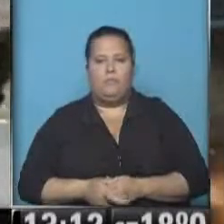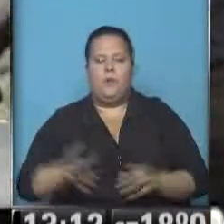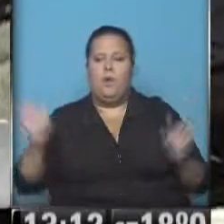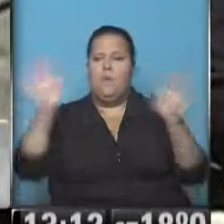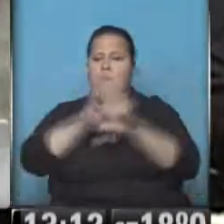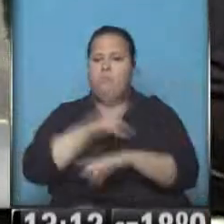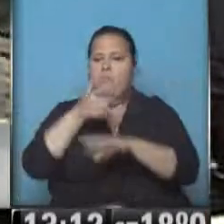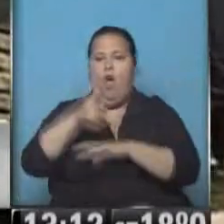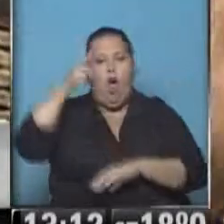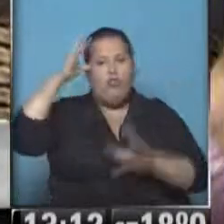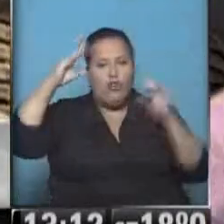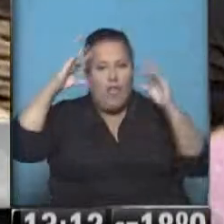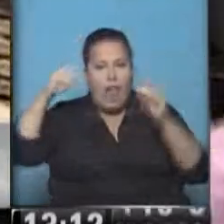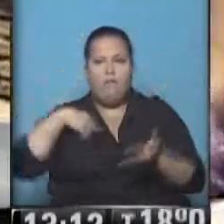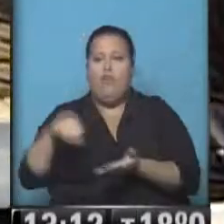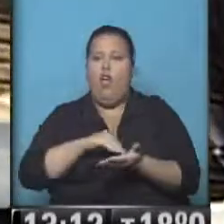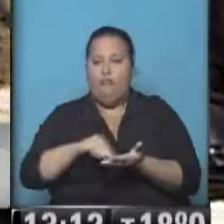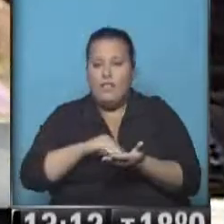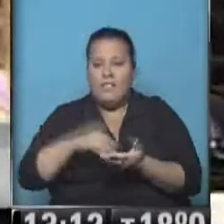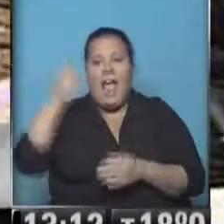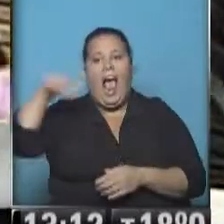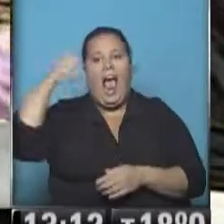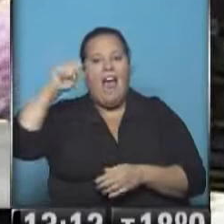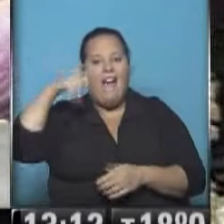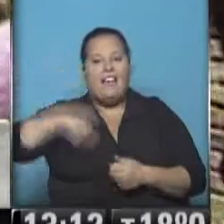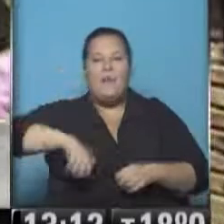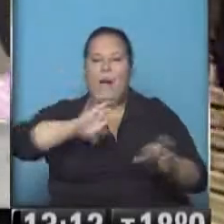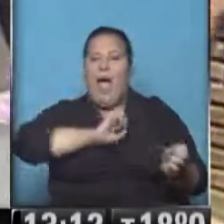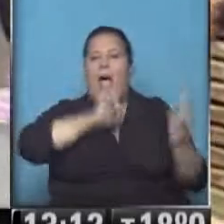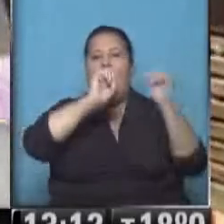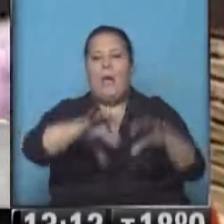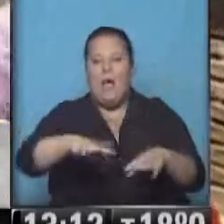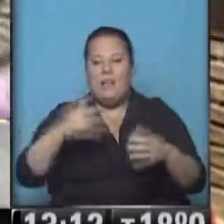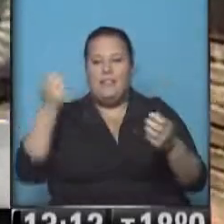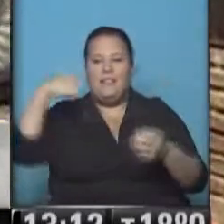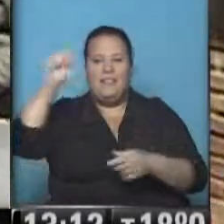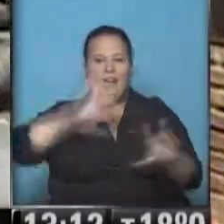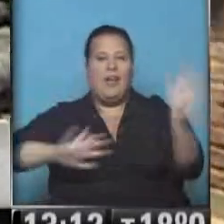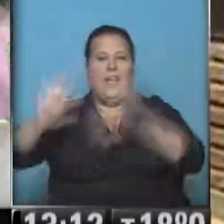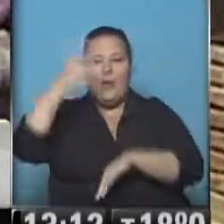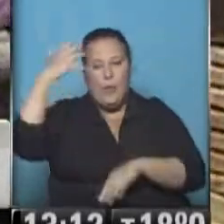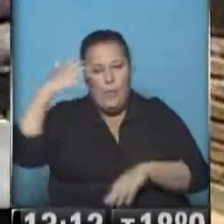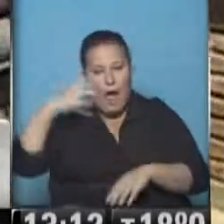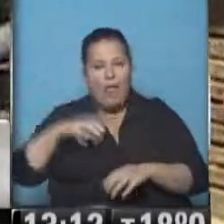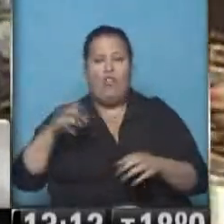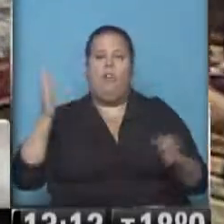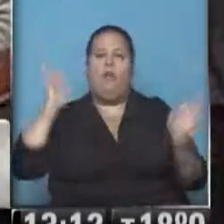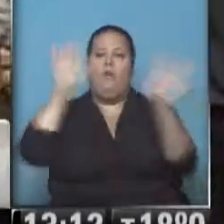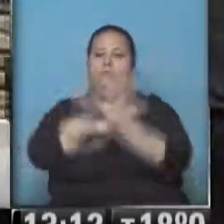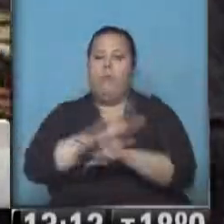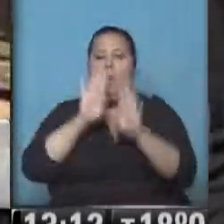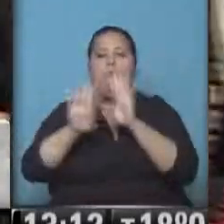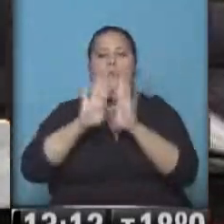a las 20 horas, irrumpen en mi oficina cuando el albañil sale a tirar la basura de que está reformando el baño, irrumpen por la